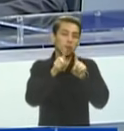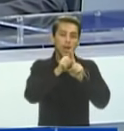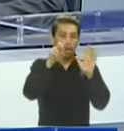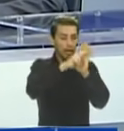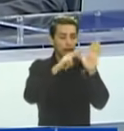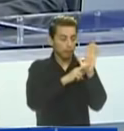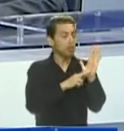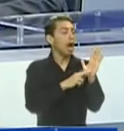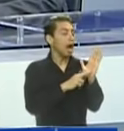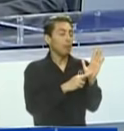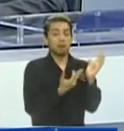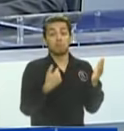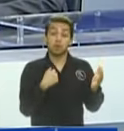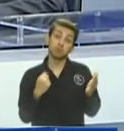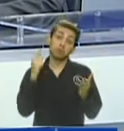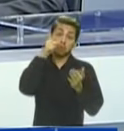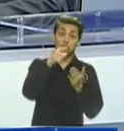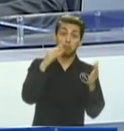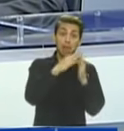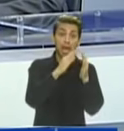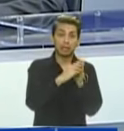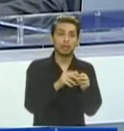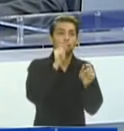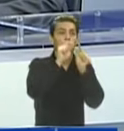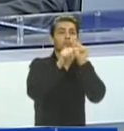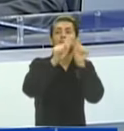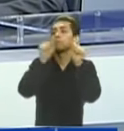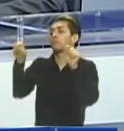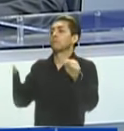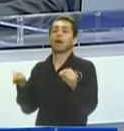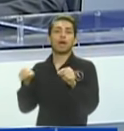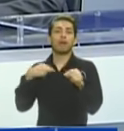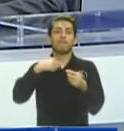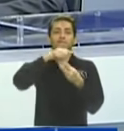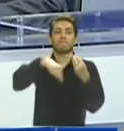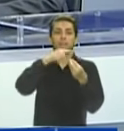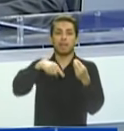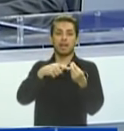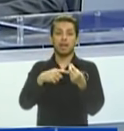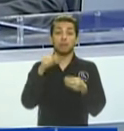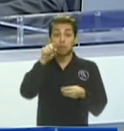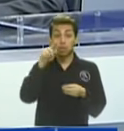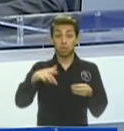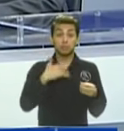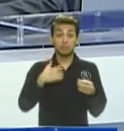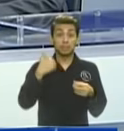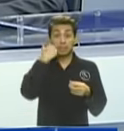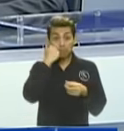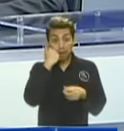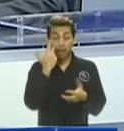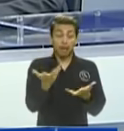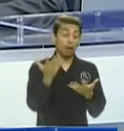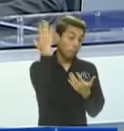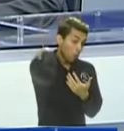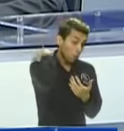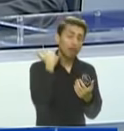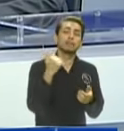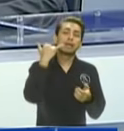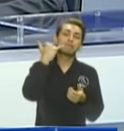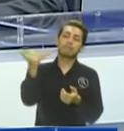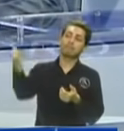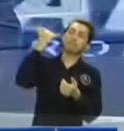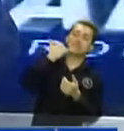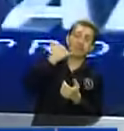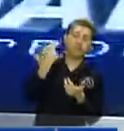a todas las personas que están a su alrededor. Y si se siente mal, si le da problema pulmonar, ahí me avisa. Porque entonces pasa a